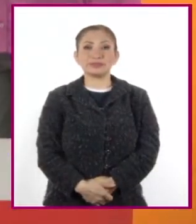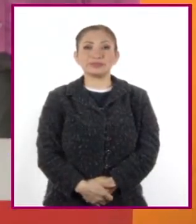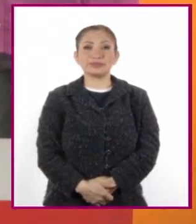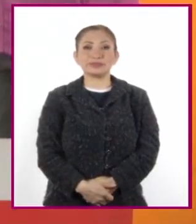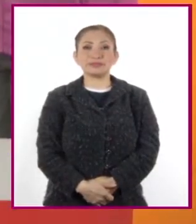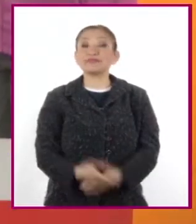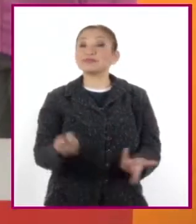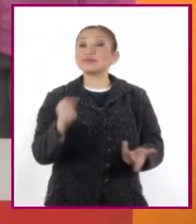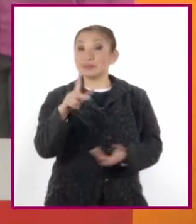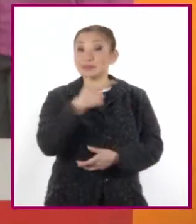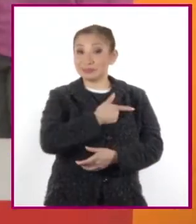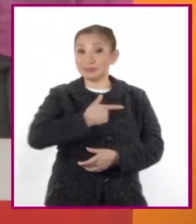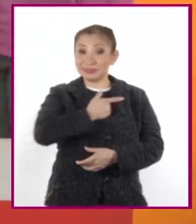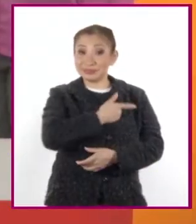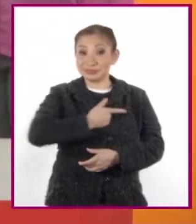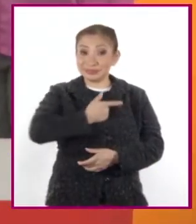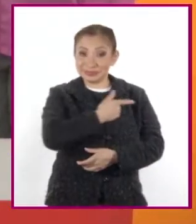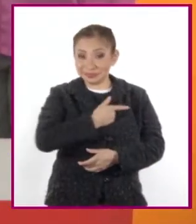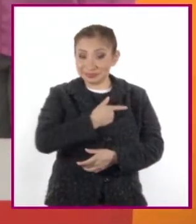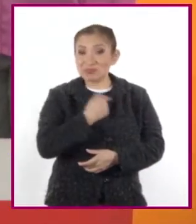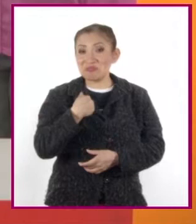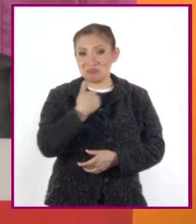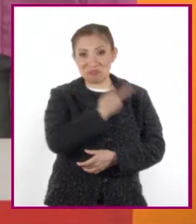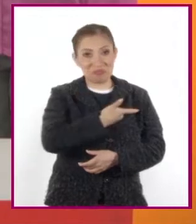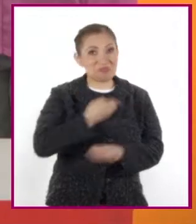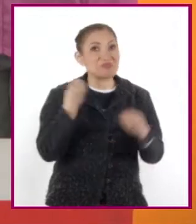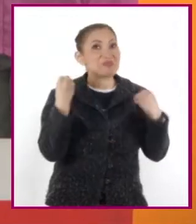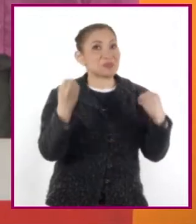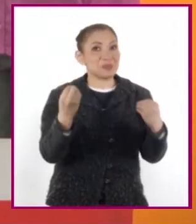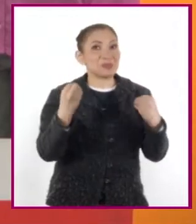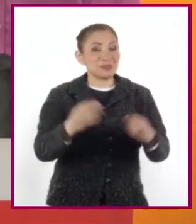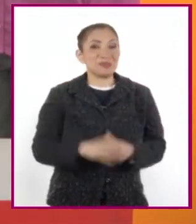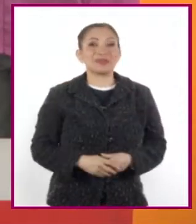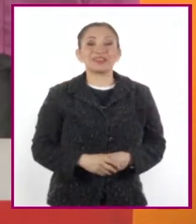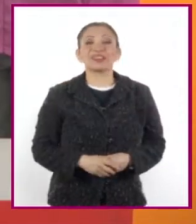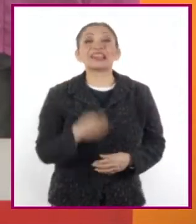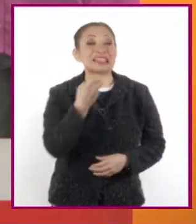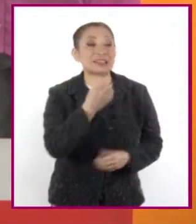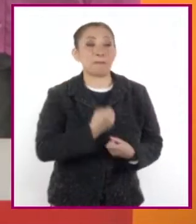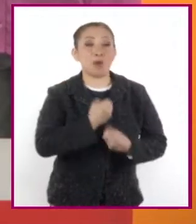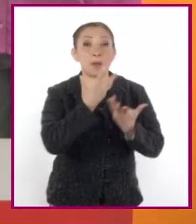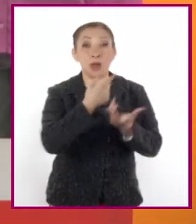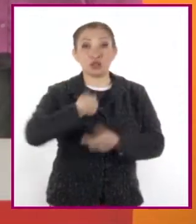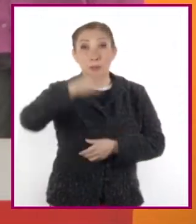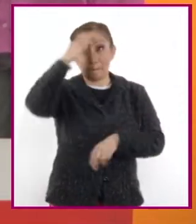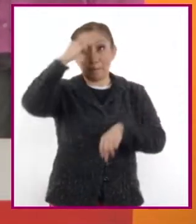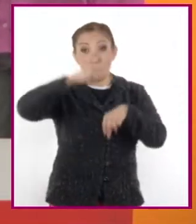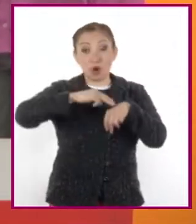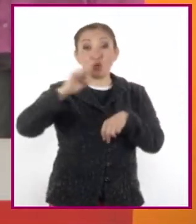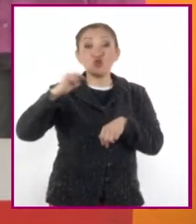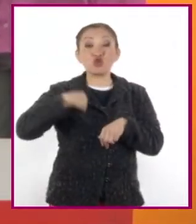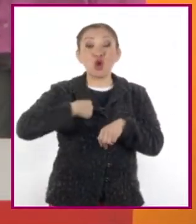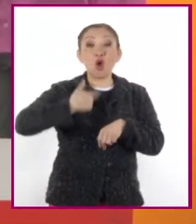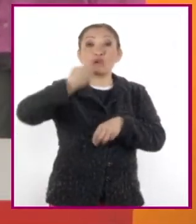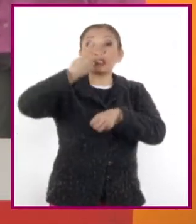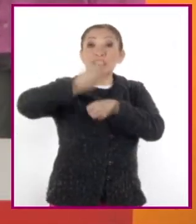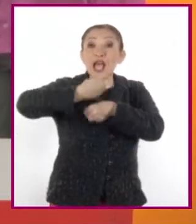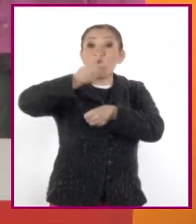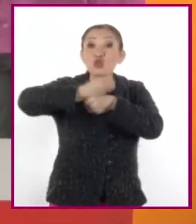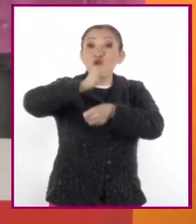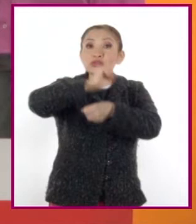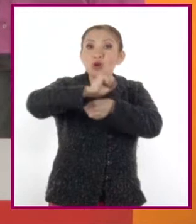¿Qué tal? ¿Les gustó? A mí sí y mucho. Este poema me lo aprendí cuando iba en segundo